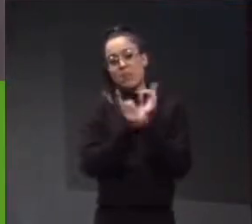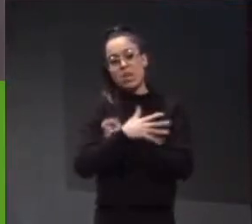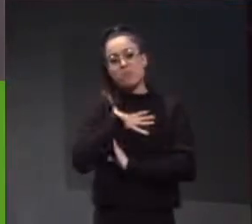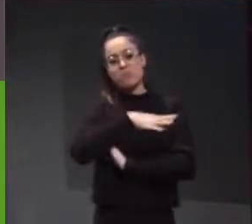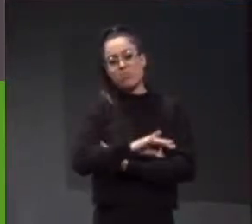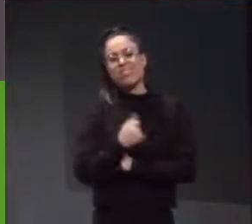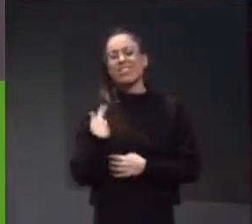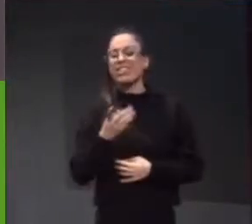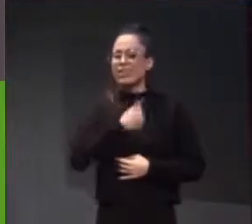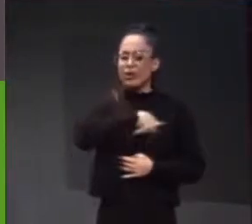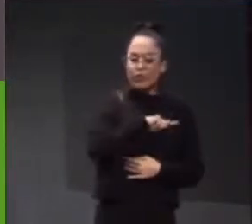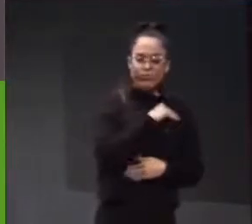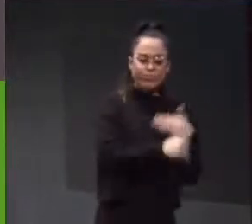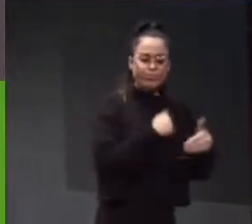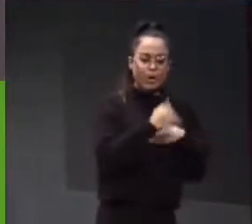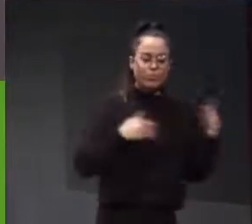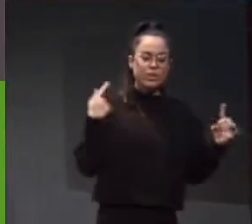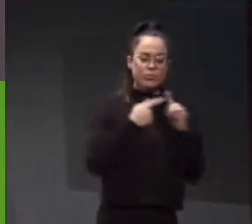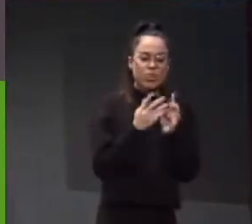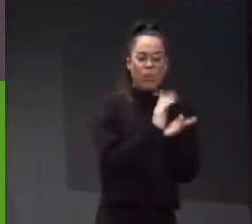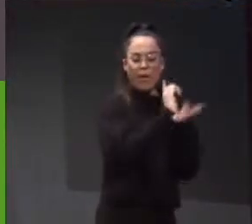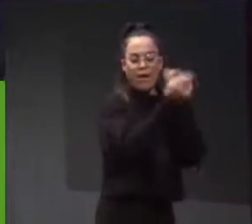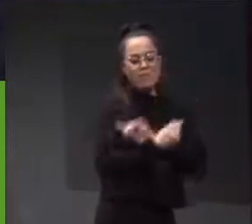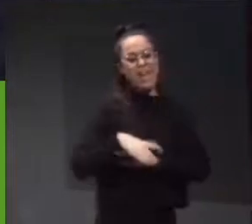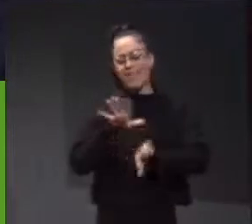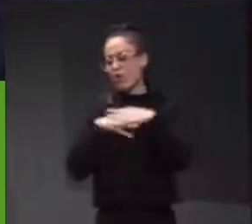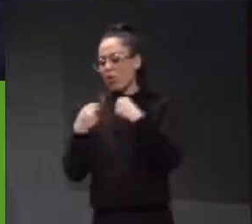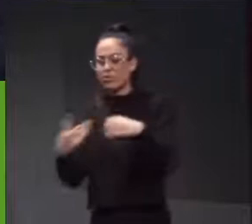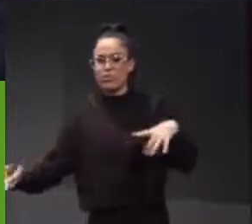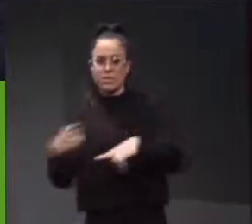tan fea que no la decimos más